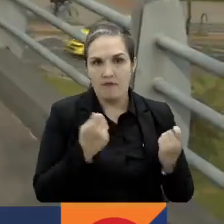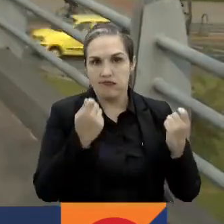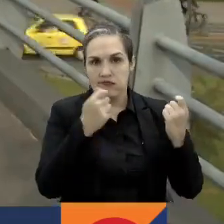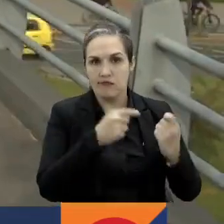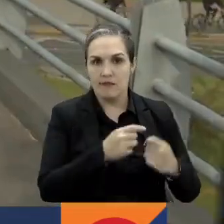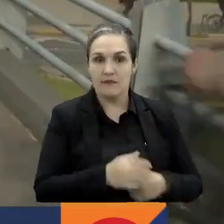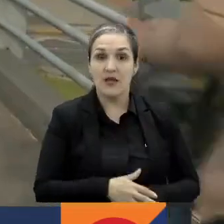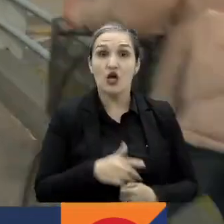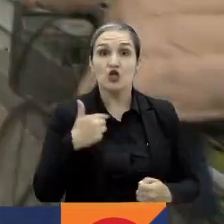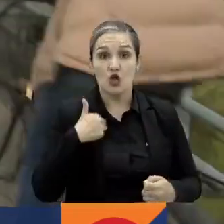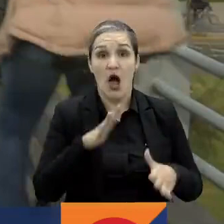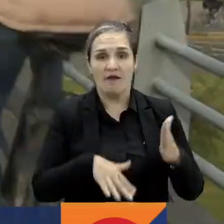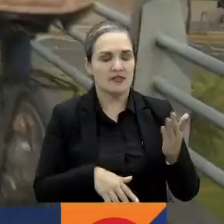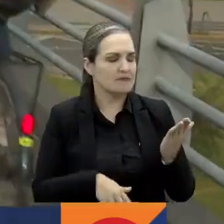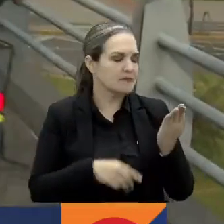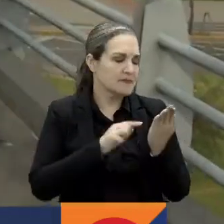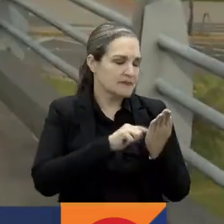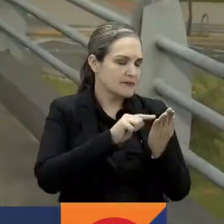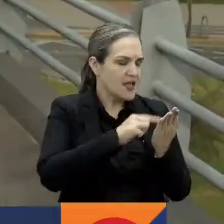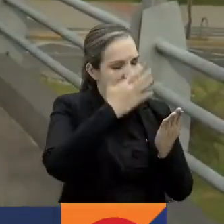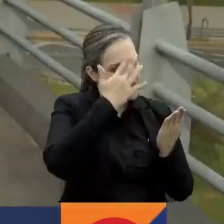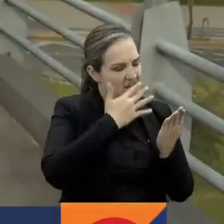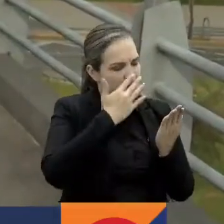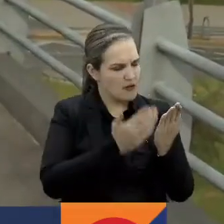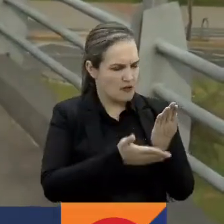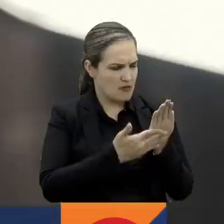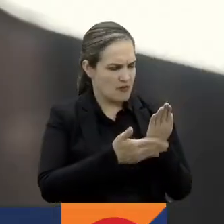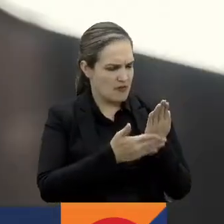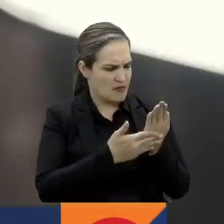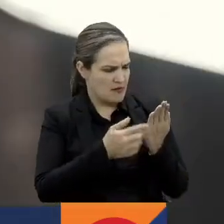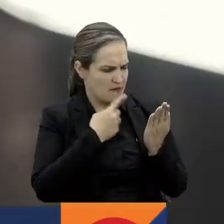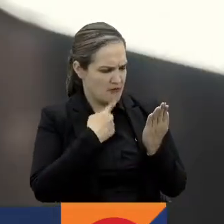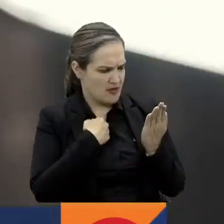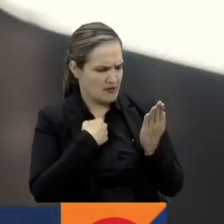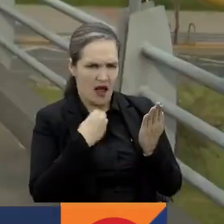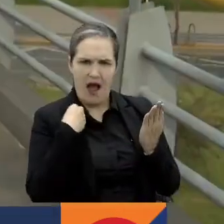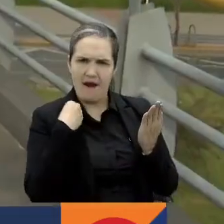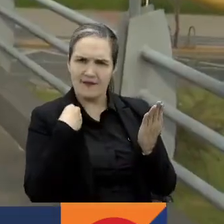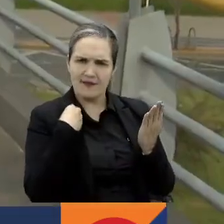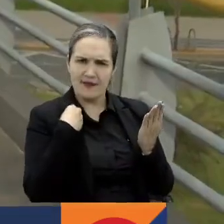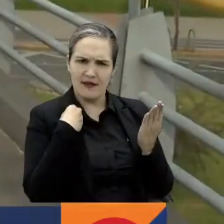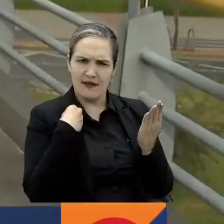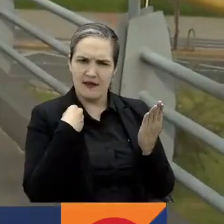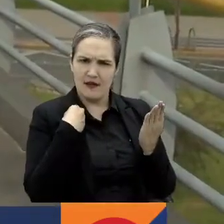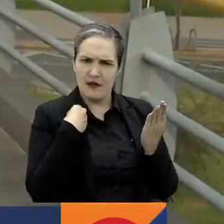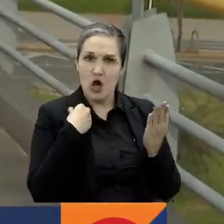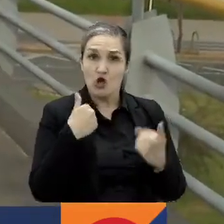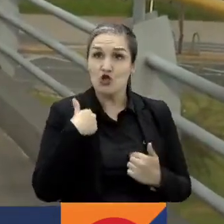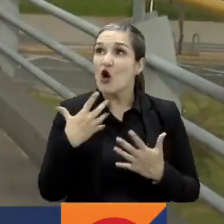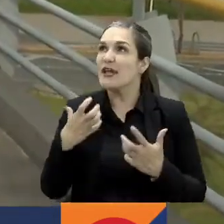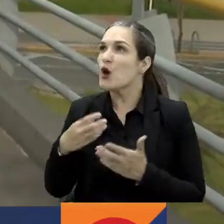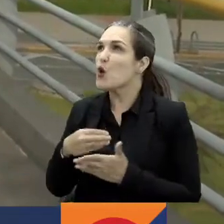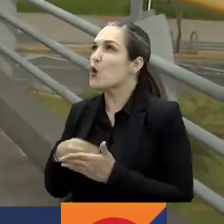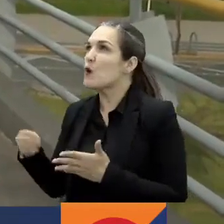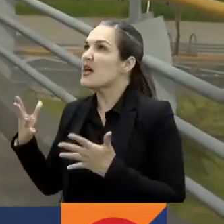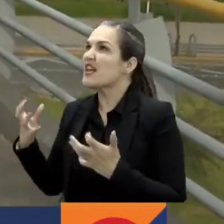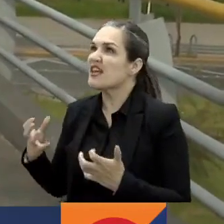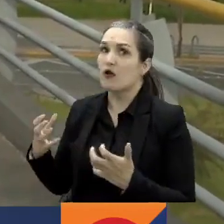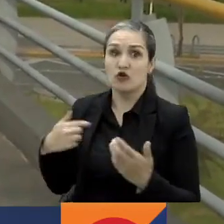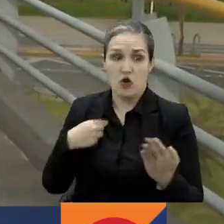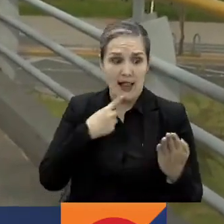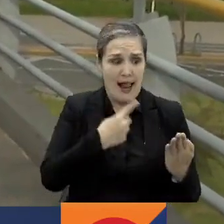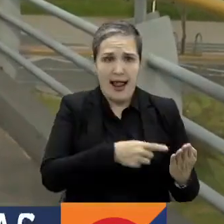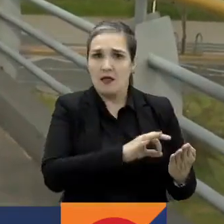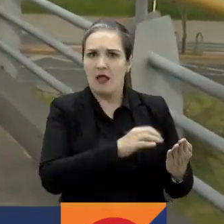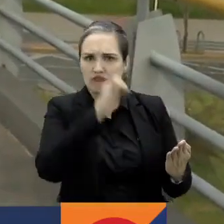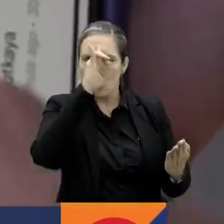Cuando me meto aquí, Facebook inmediatamente me señala cosas. De cosas que yo quiero comprar y que ni siquiera le he dicho, pero él